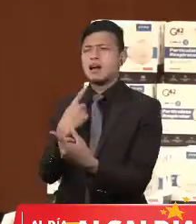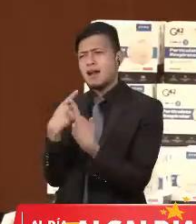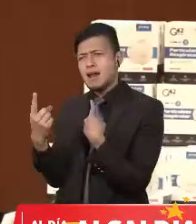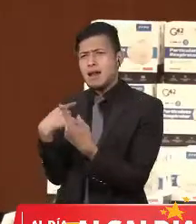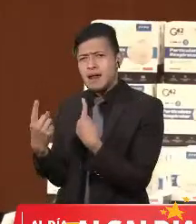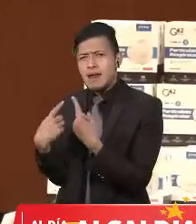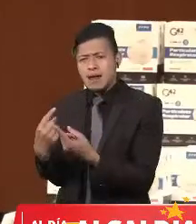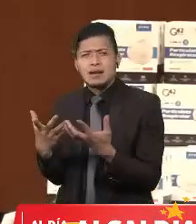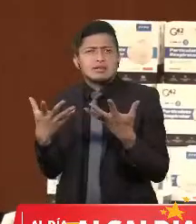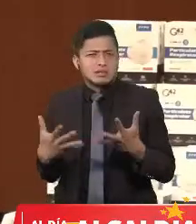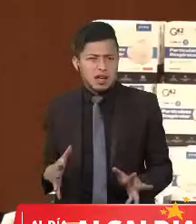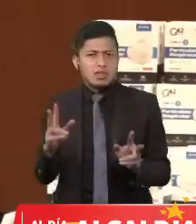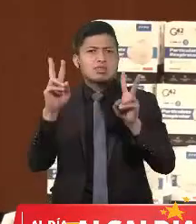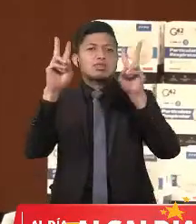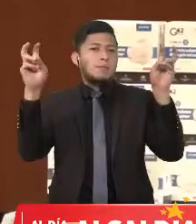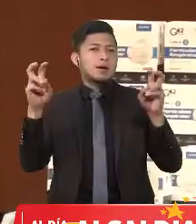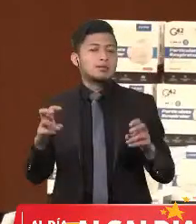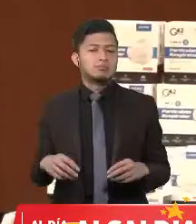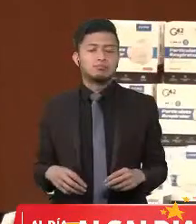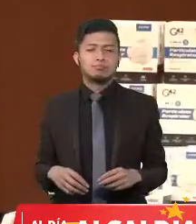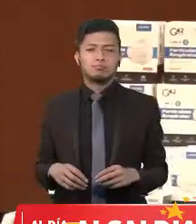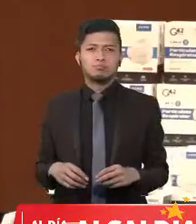tantos espacios